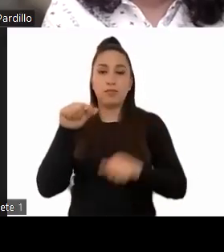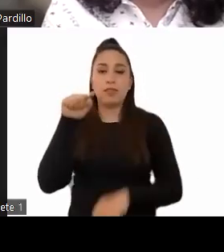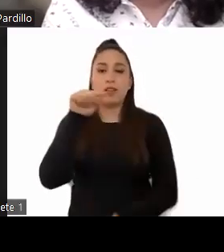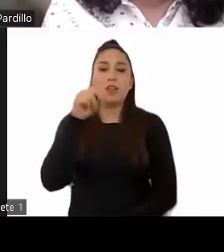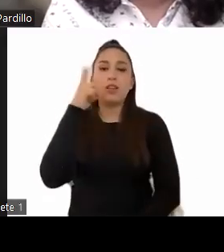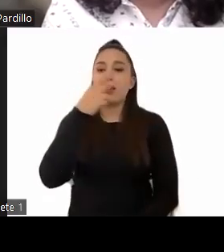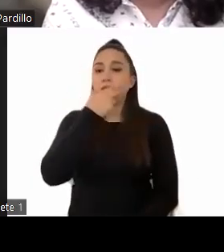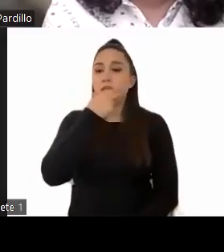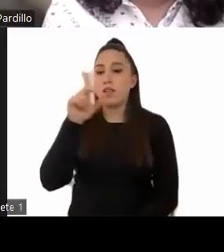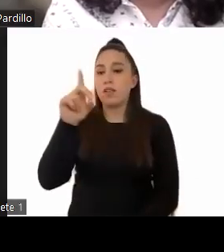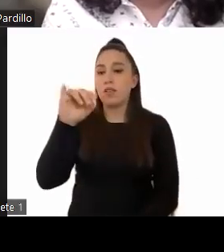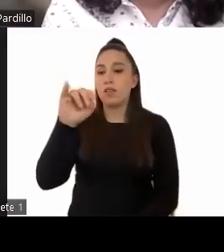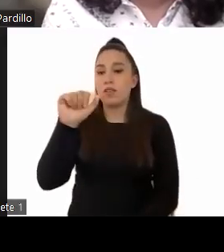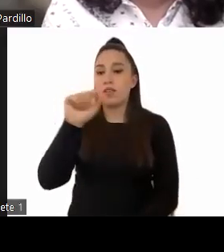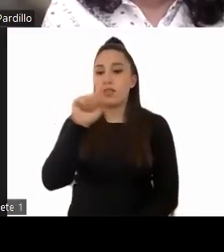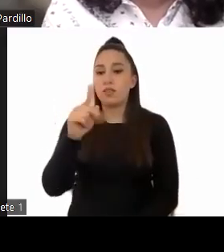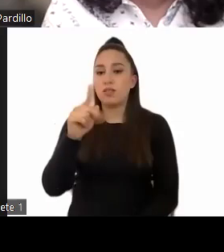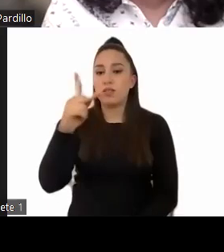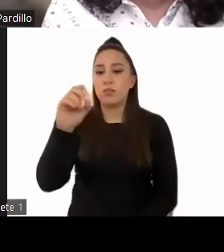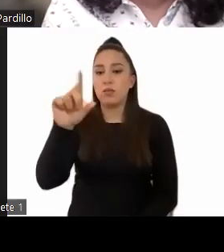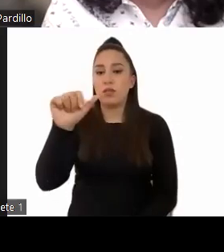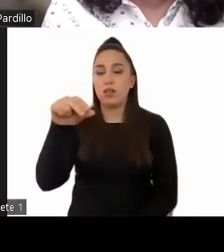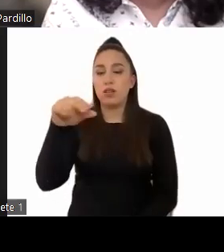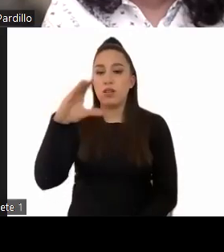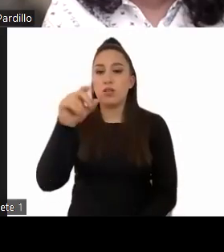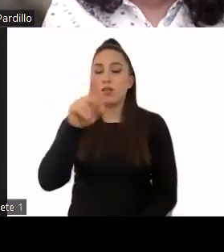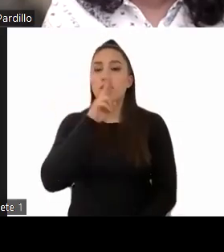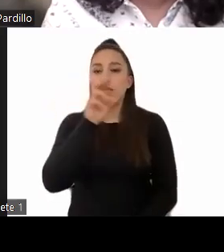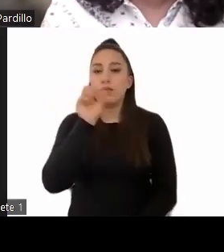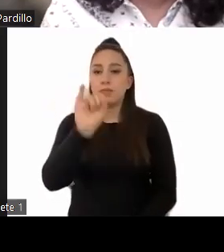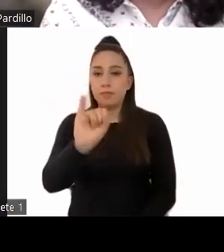Díaz Polanco. Díaz Polanco, a favor.